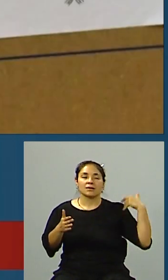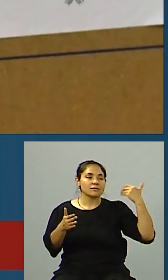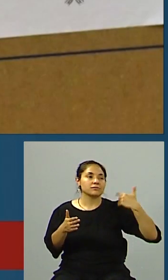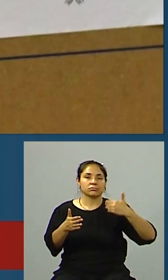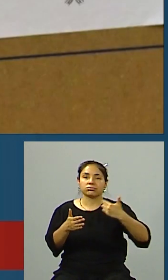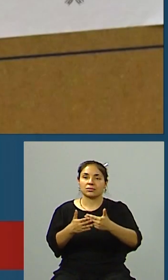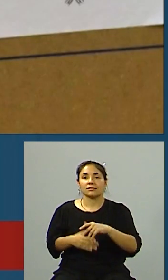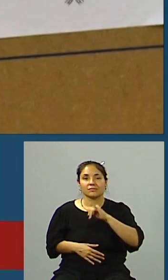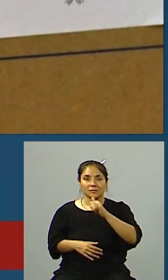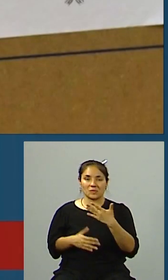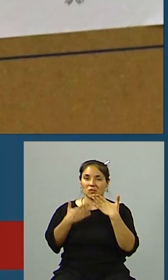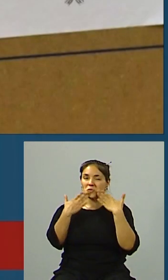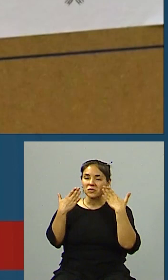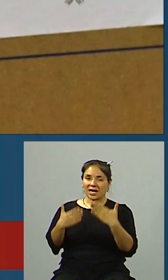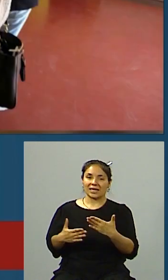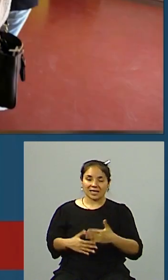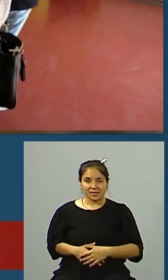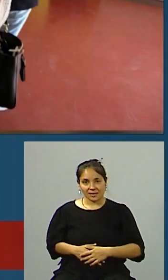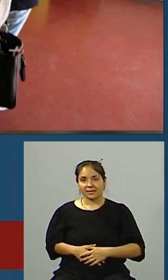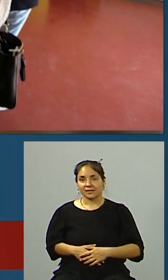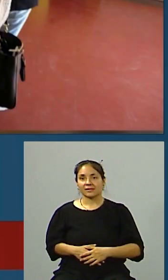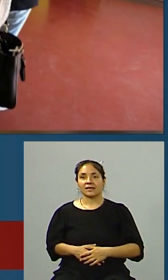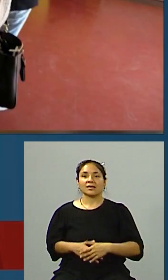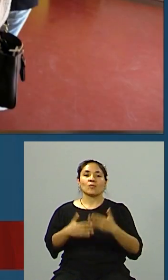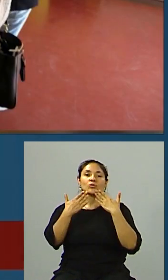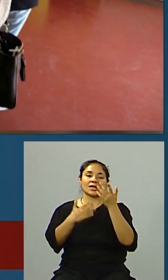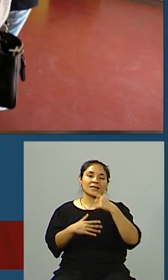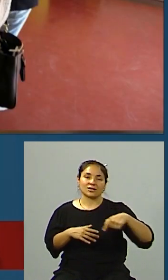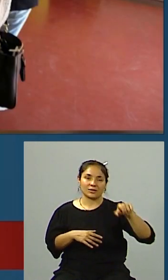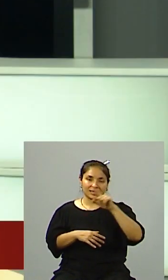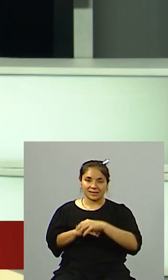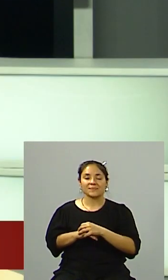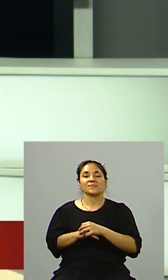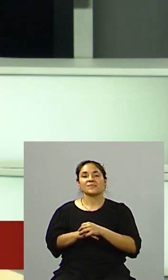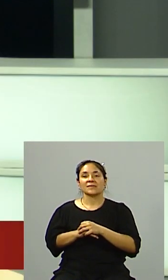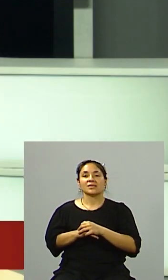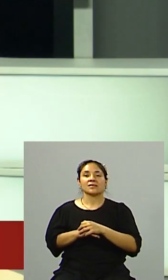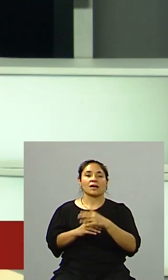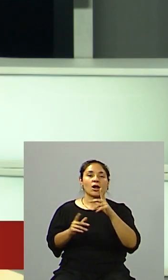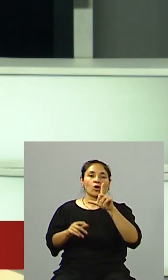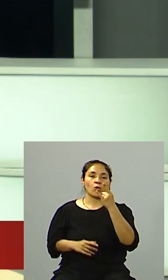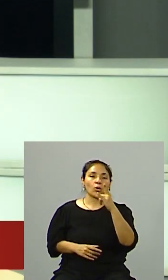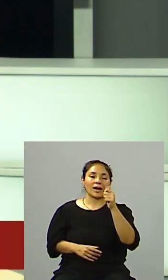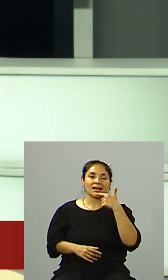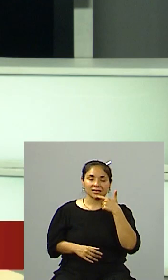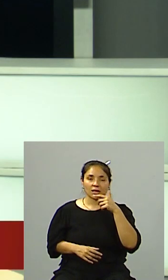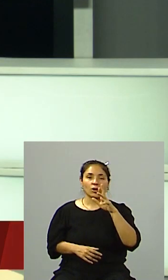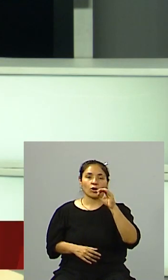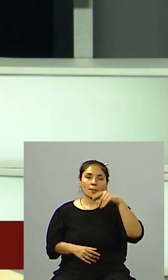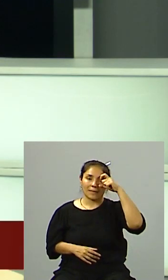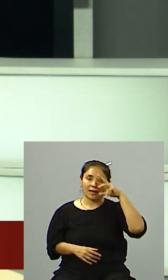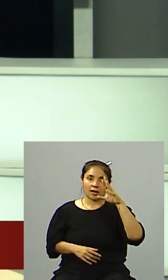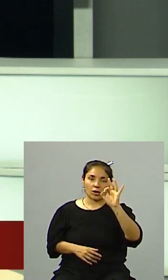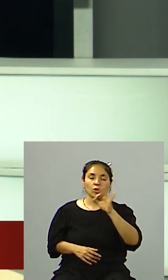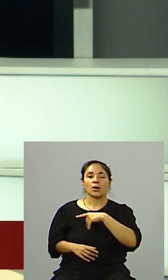duda. Lucas, muchísimas gracias. No, por favor, un placer, un abrazo grande. Un abrazo para vos. Lucas Romero, politólogo de la consultora Sinopsis,